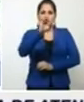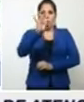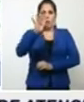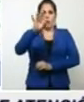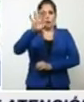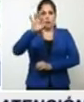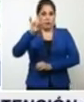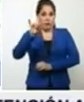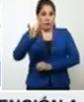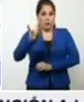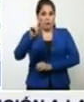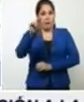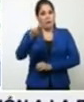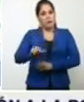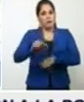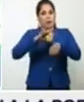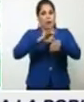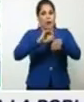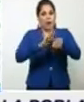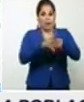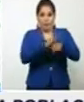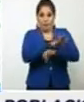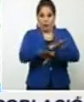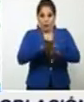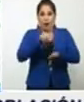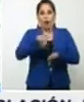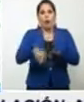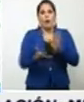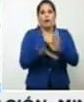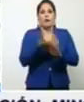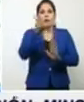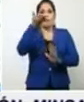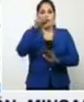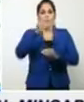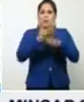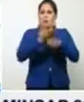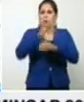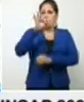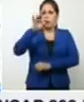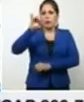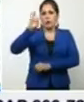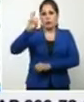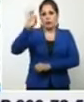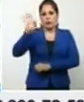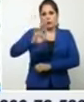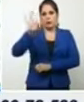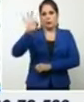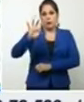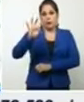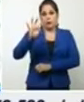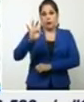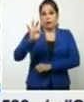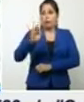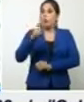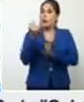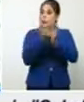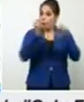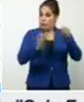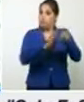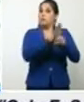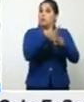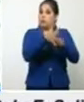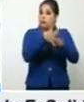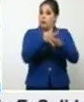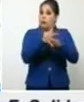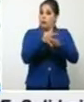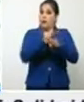1.689 pacientes recuperados, o sea, el 87% de los confirmados han sido dados